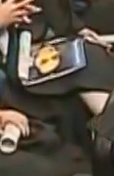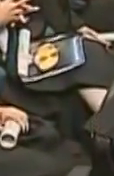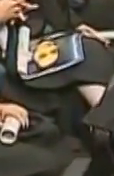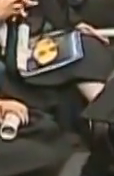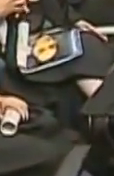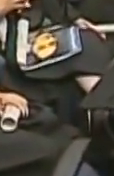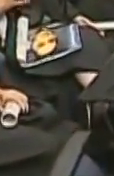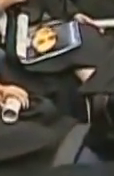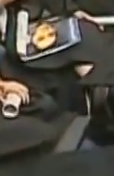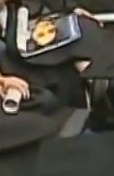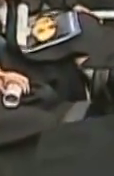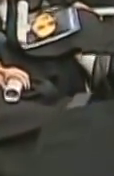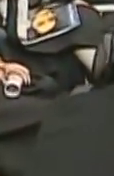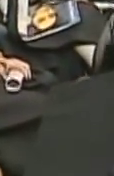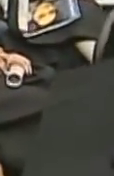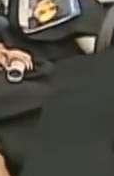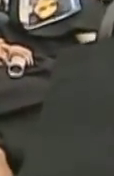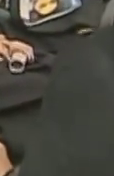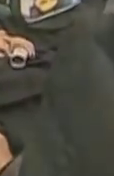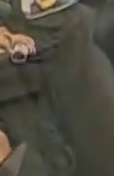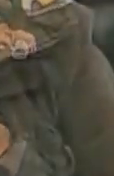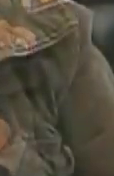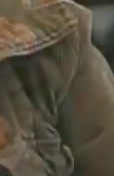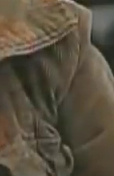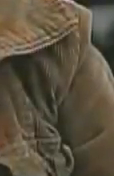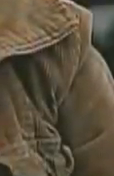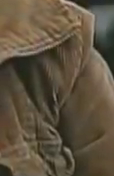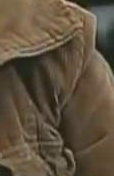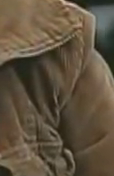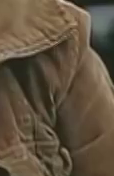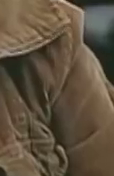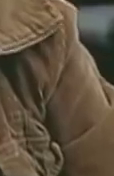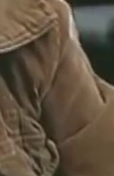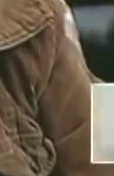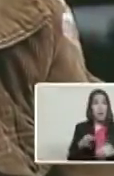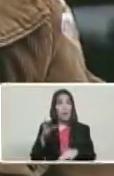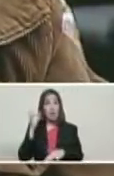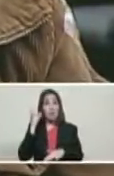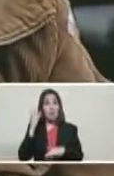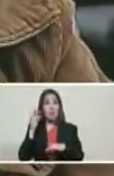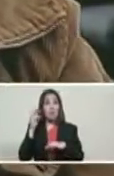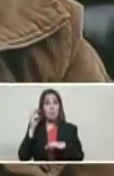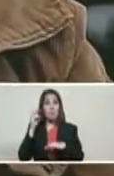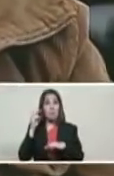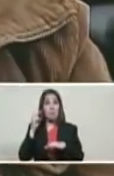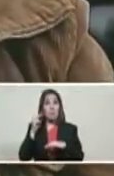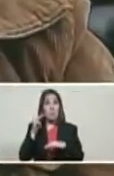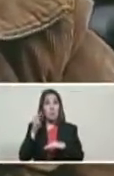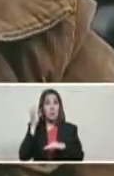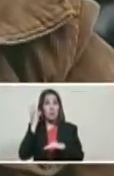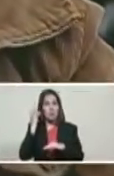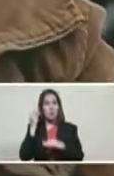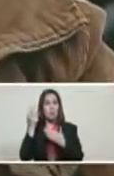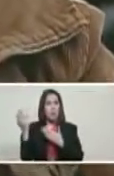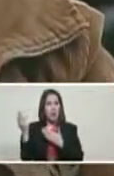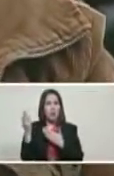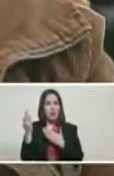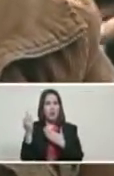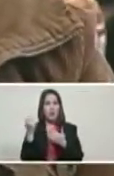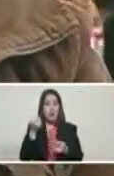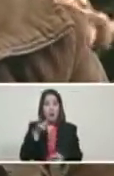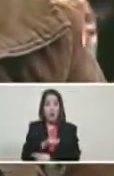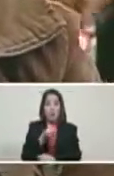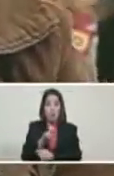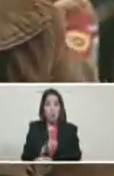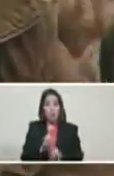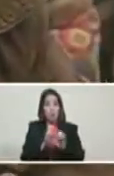Y ahora María es una educadora estudiada y graduada en el Sistema Educativo